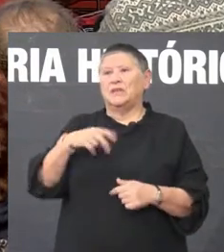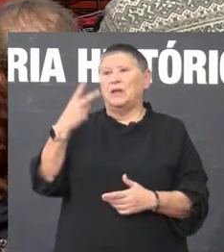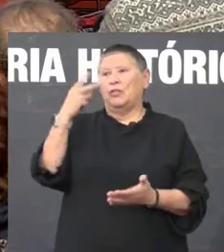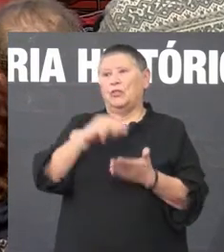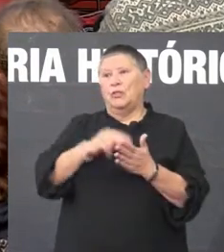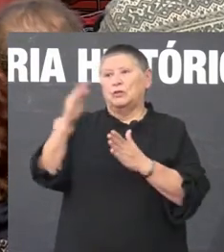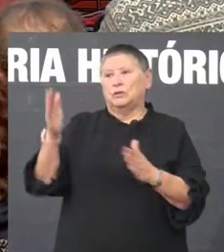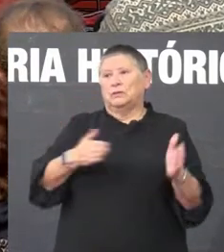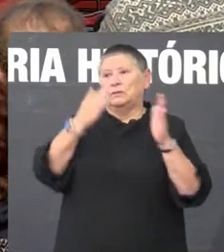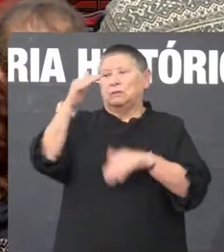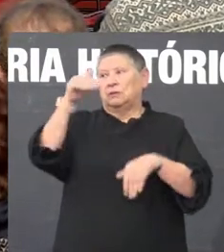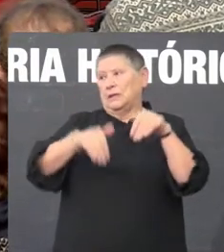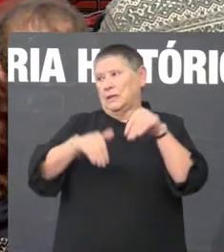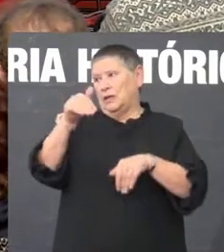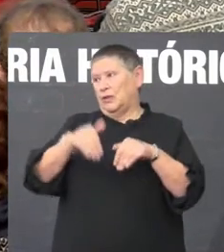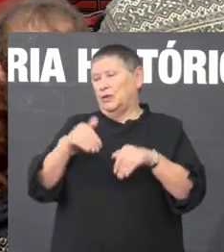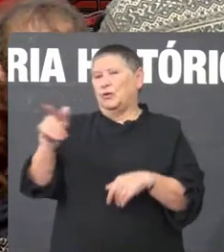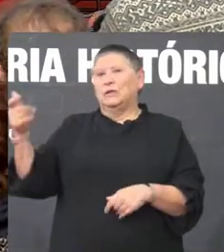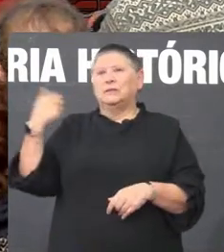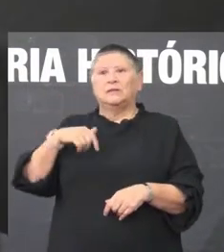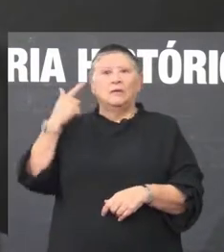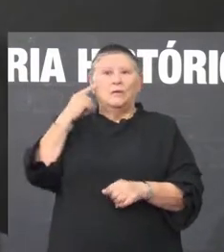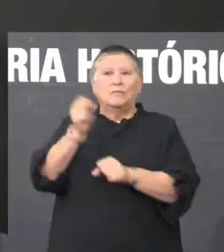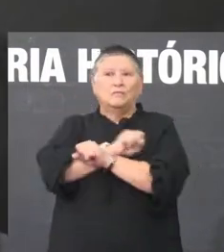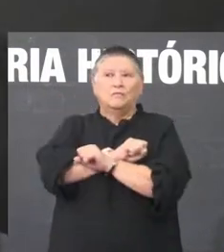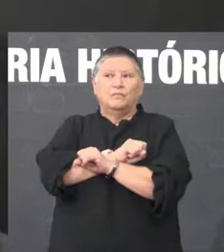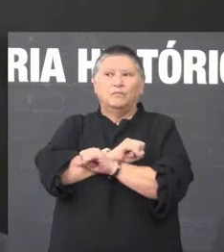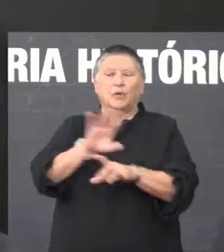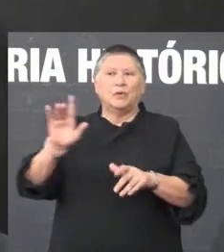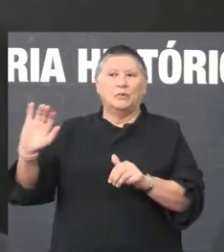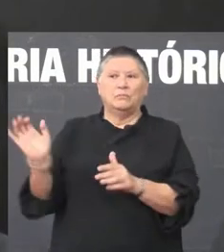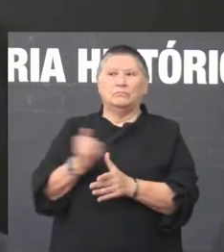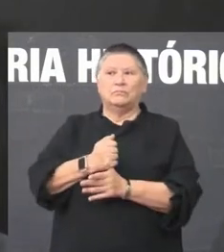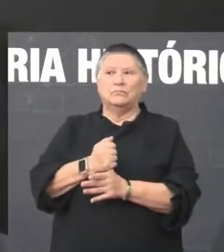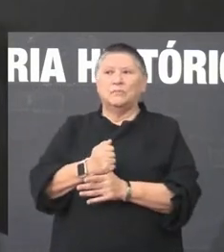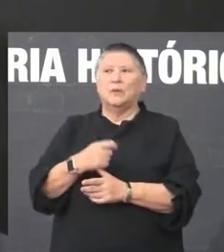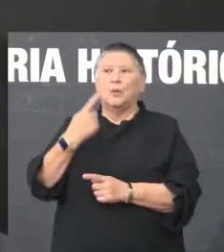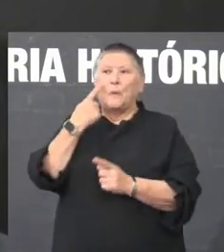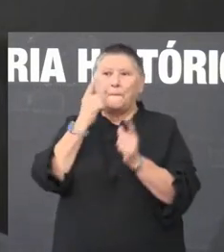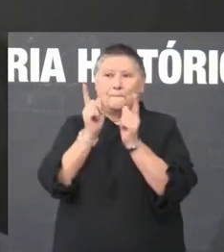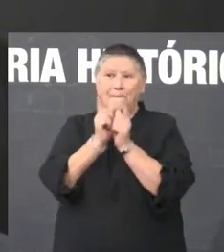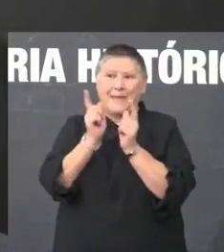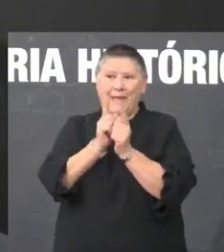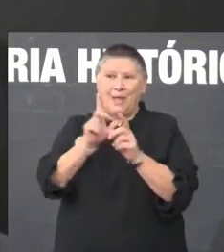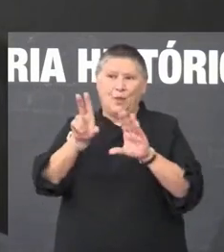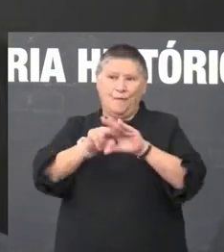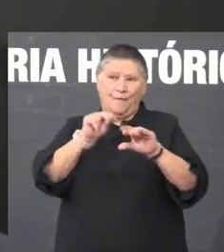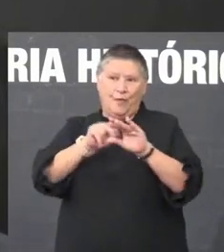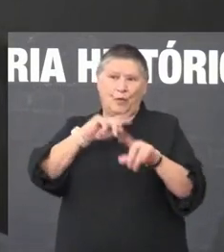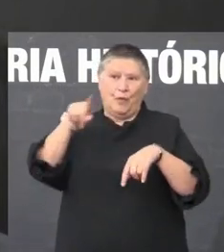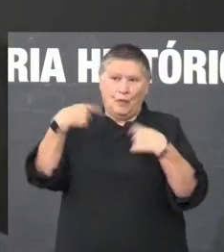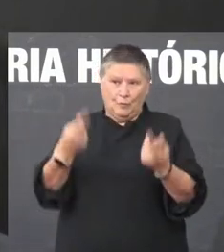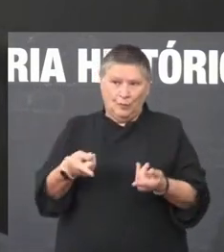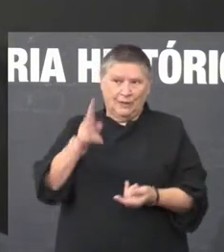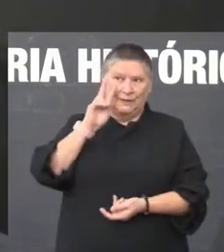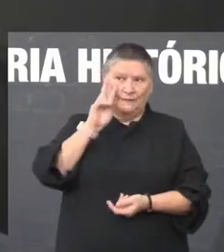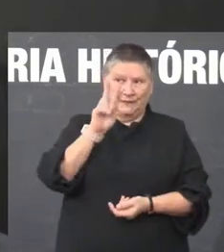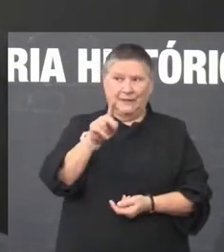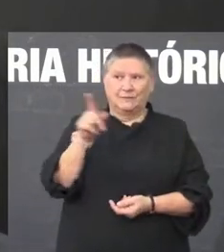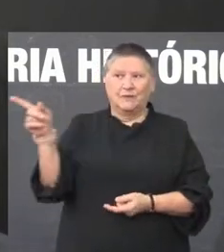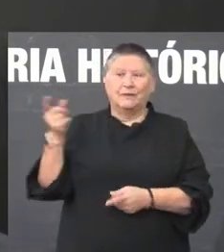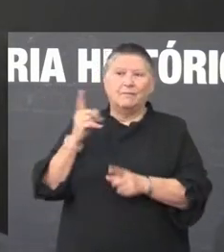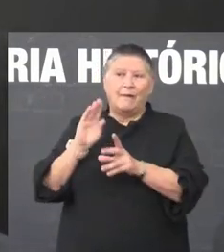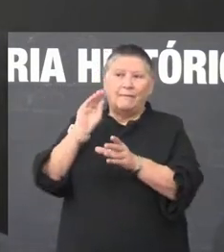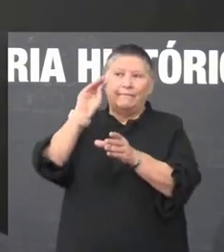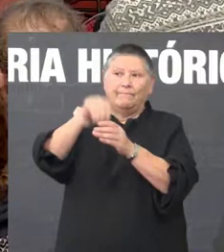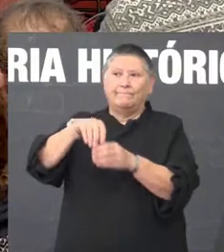e conseguiu converter en virais, como veremos agora nun fragmento dun pequeno vídeo, pois varias das súas